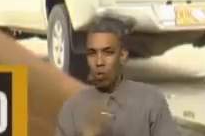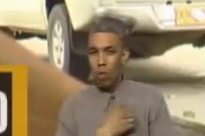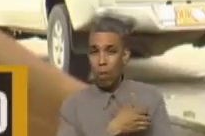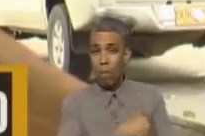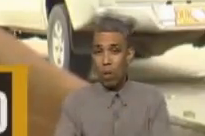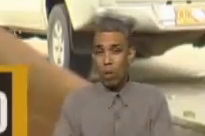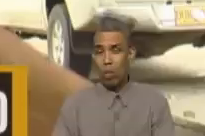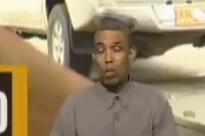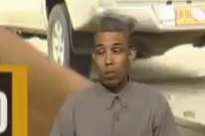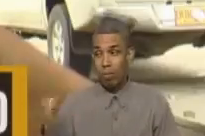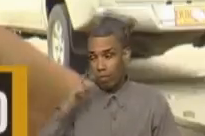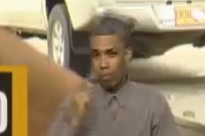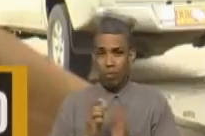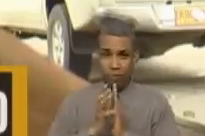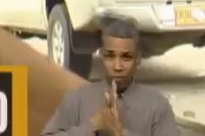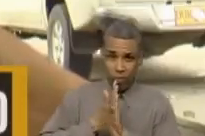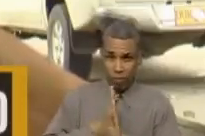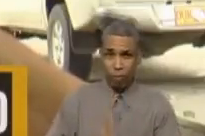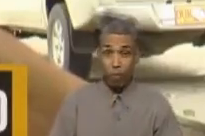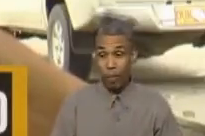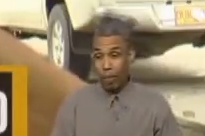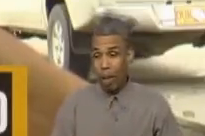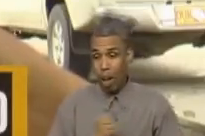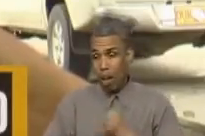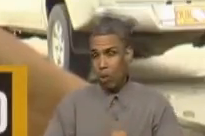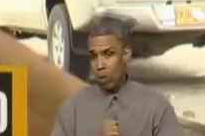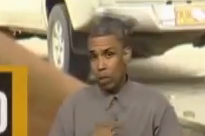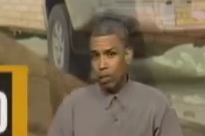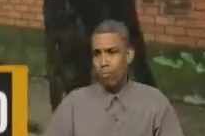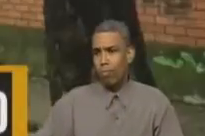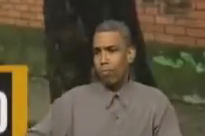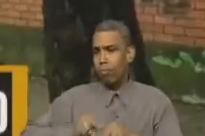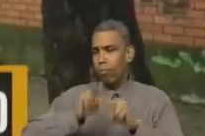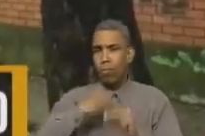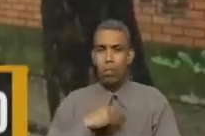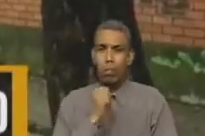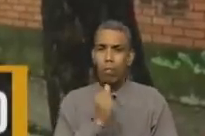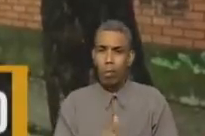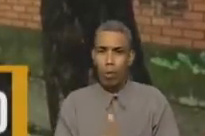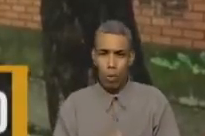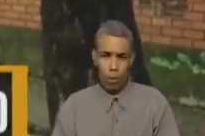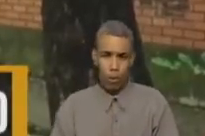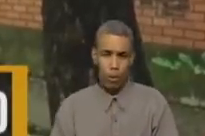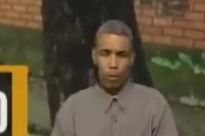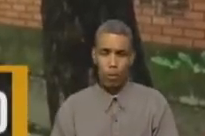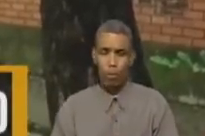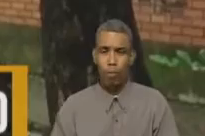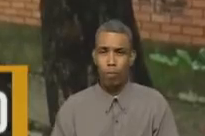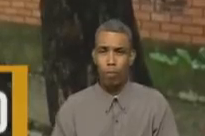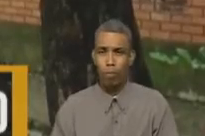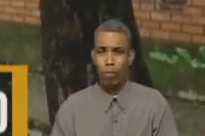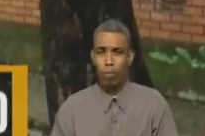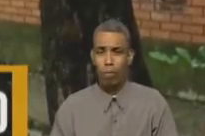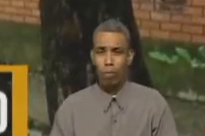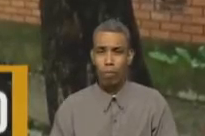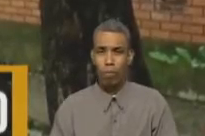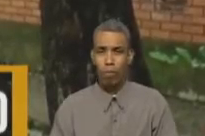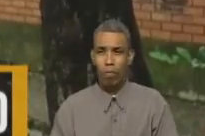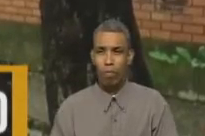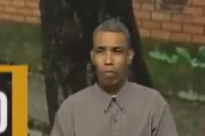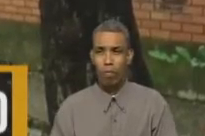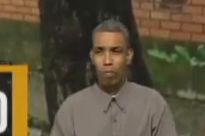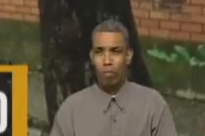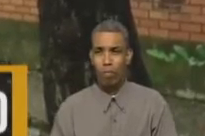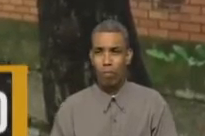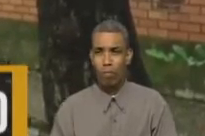valoró en casi 80 millones de pesos, ya este año a la fecha llevamos 204 millones de pesos denunciados a